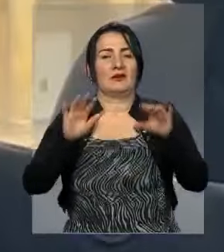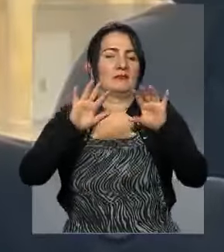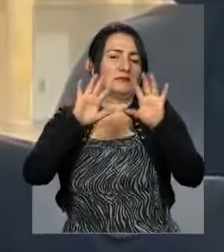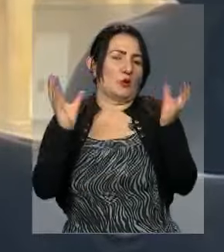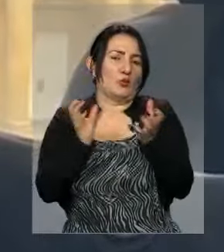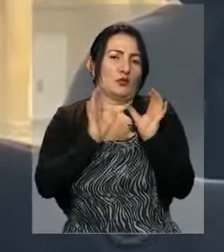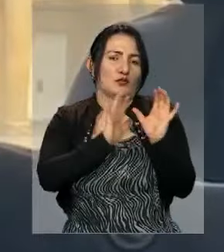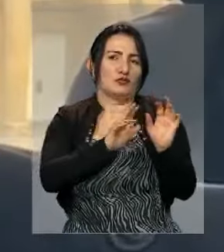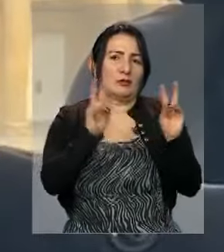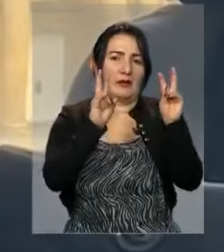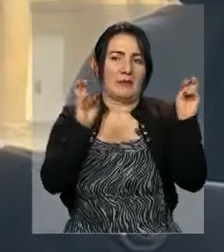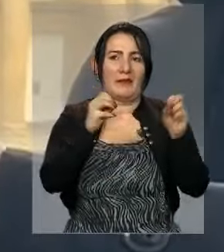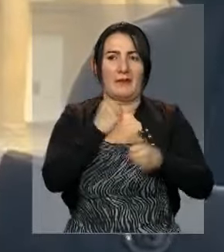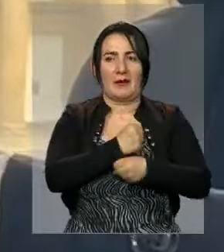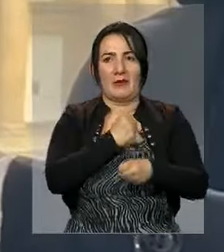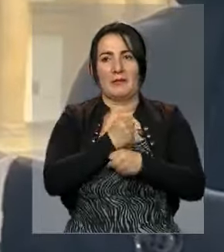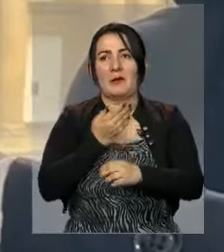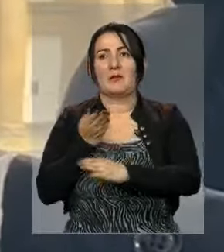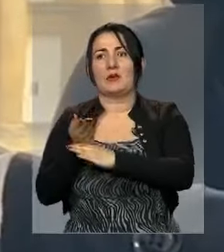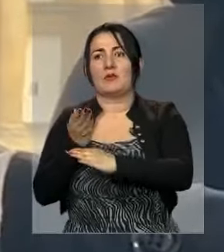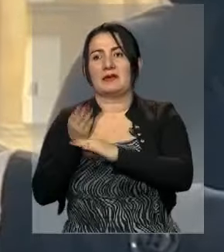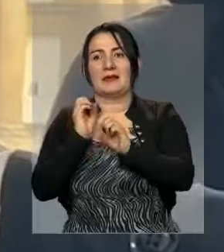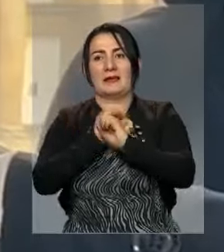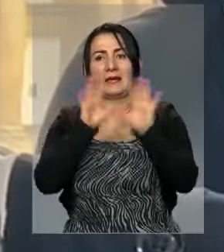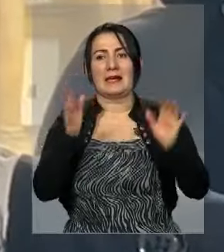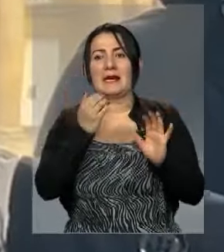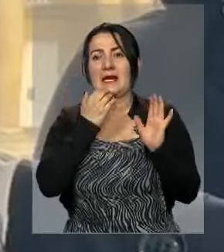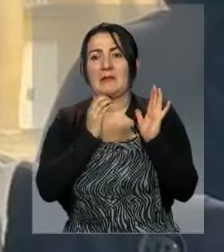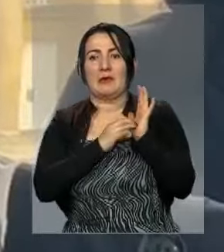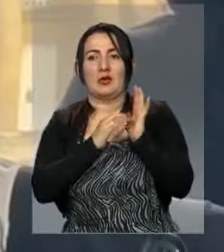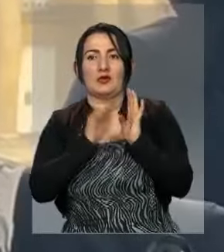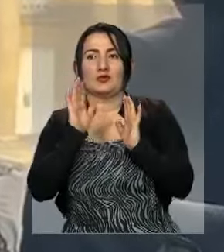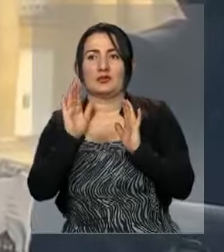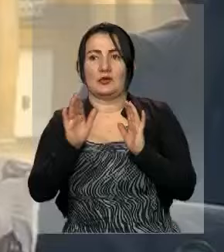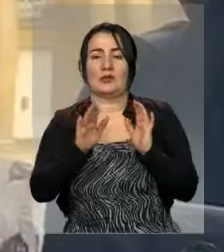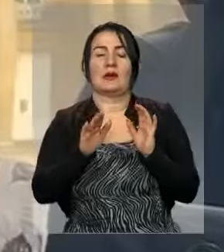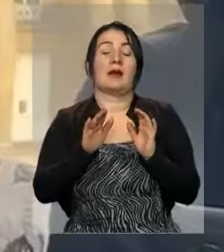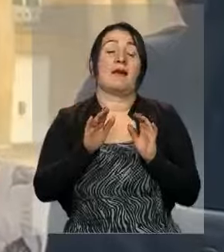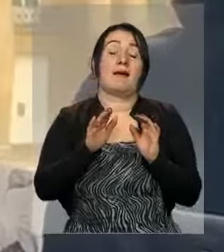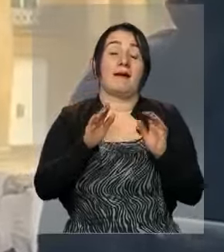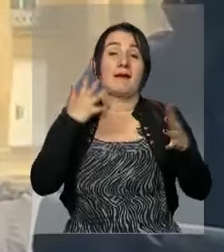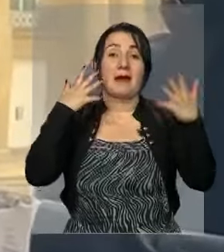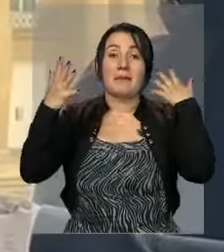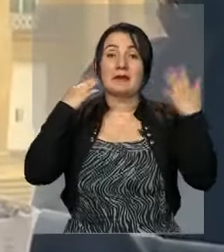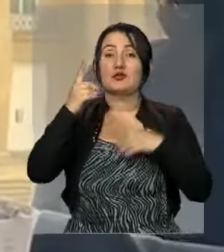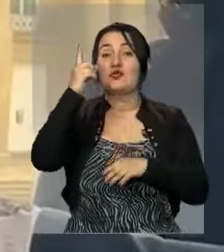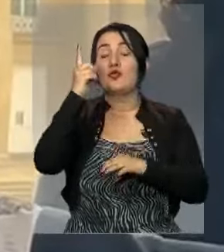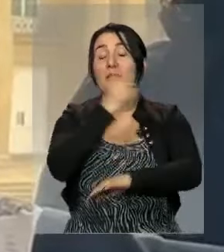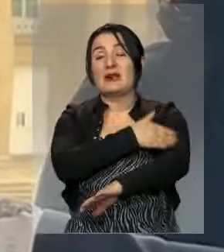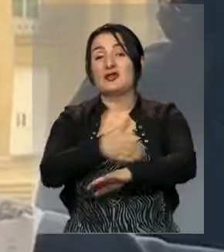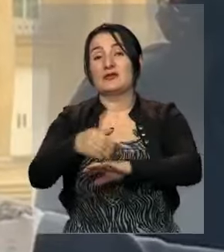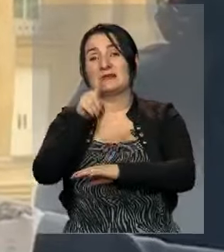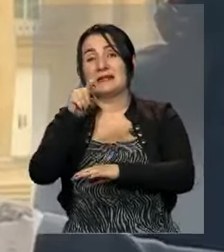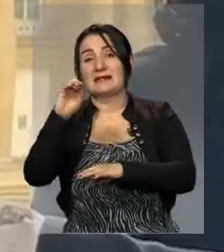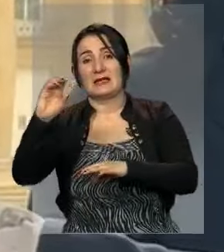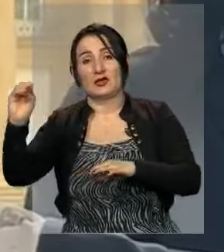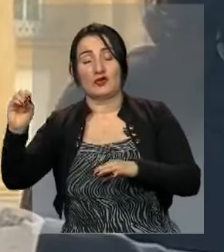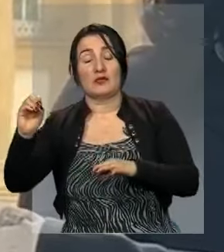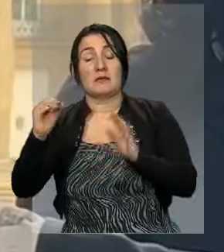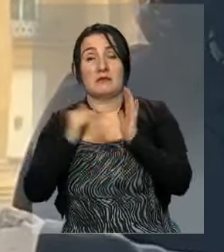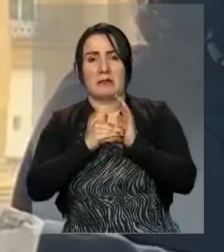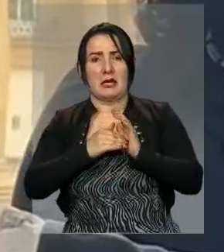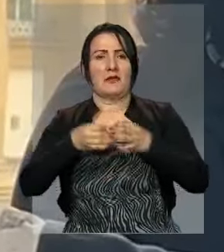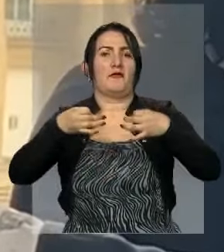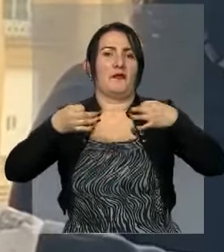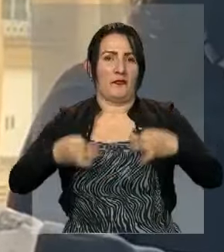trabajo. Tiene unas propuestas muy claras, por ejemplo, para los campesinos, que es 1.600.000 campesinos que tienen la oportunidad de formalizarse.